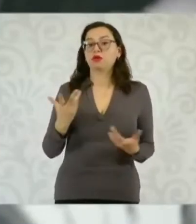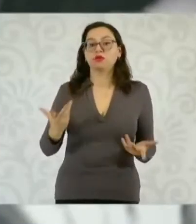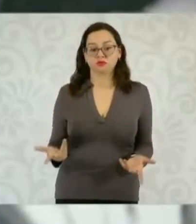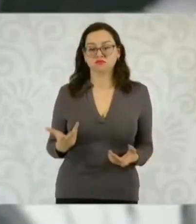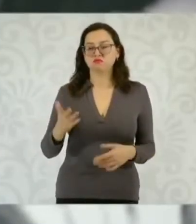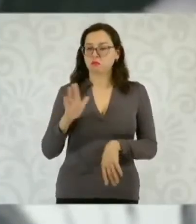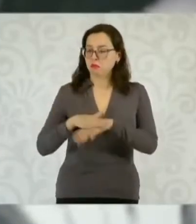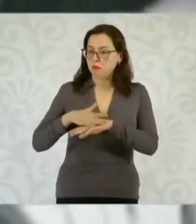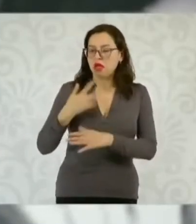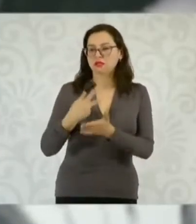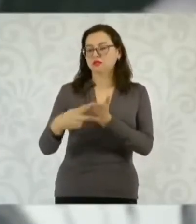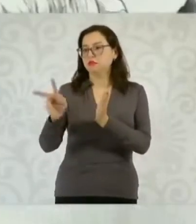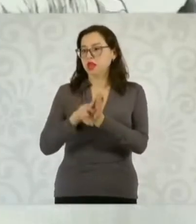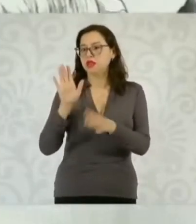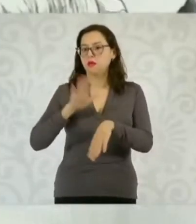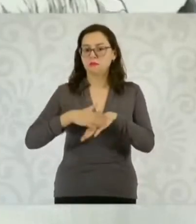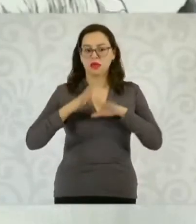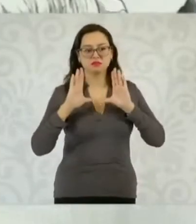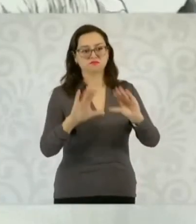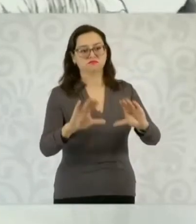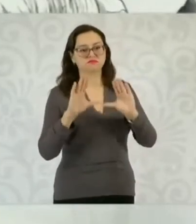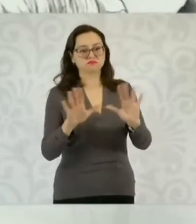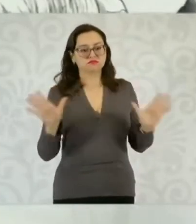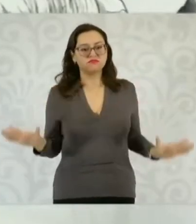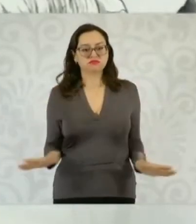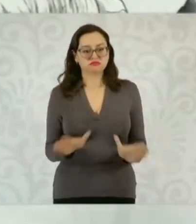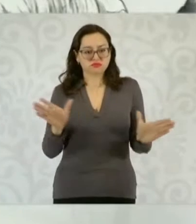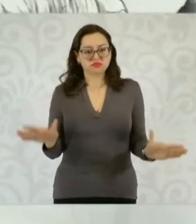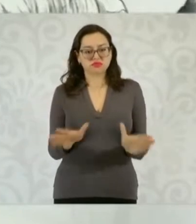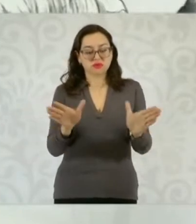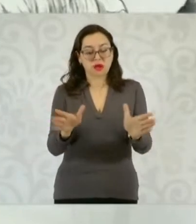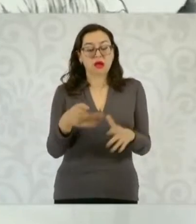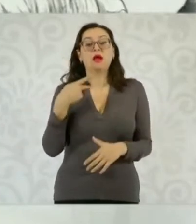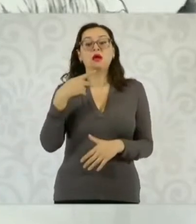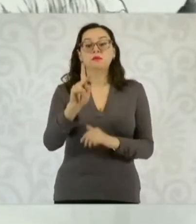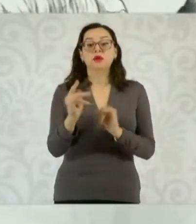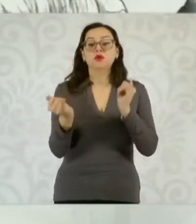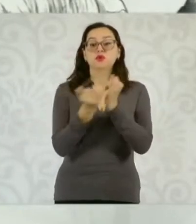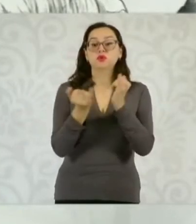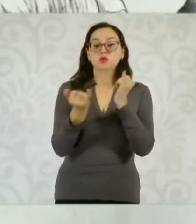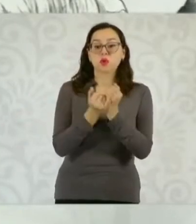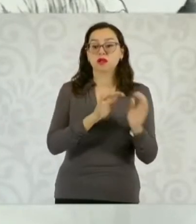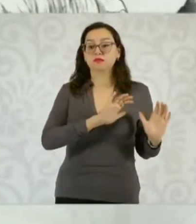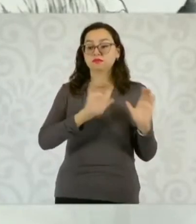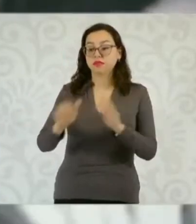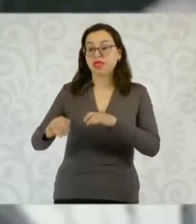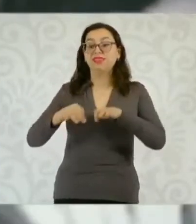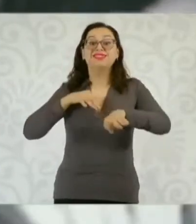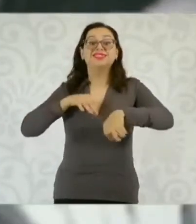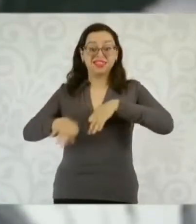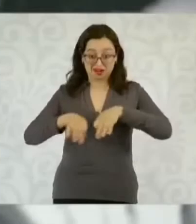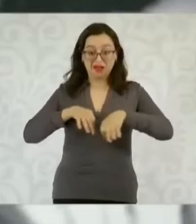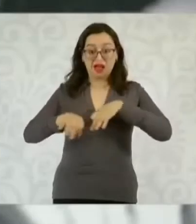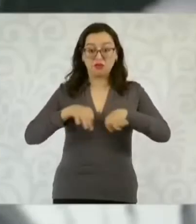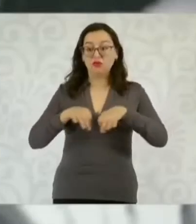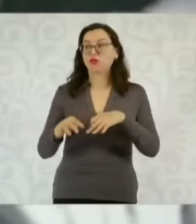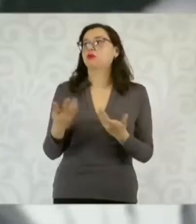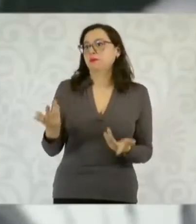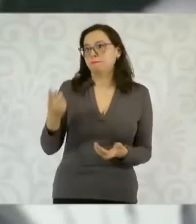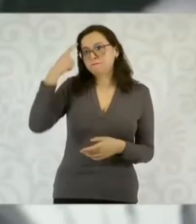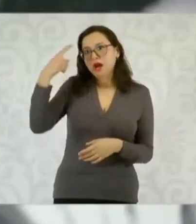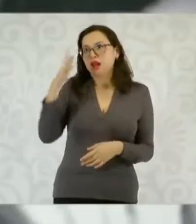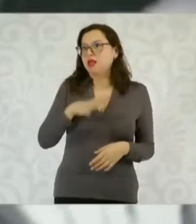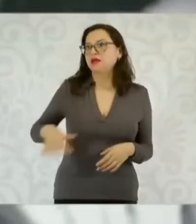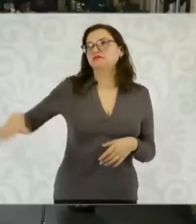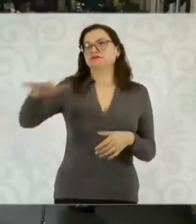para formar médicos, residentes especialistas, pero también una capacidad de una plantilla laboral más amplia para atender a los pacientes de nuestro